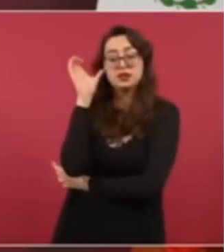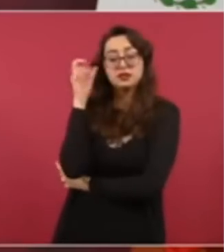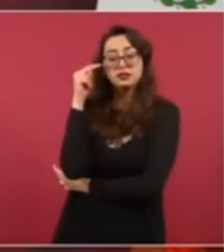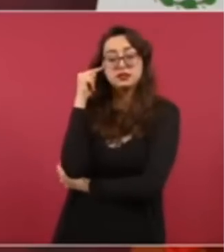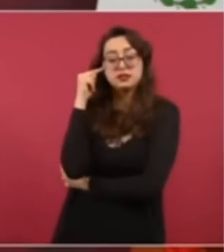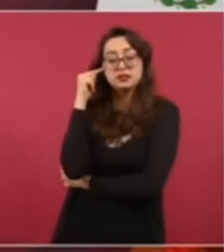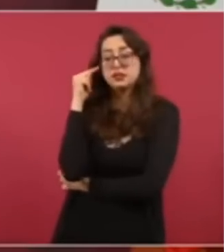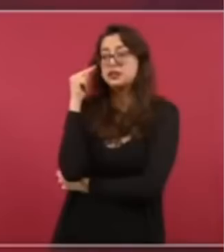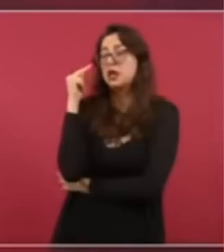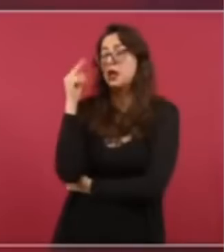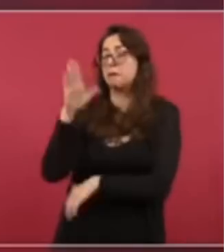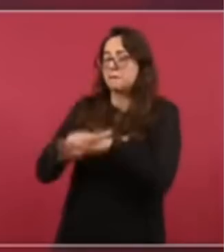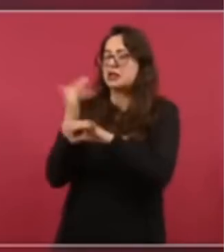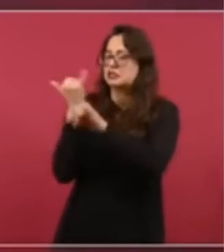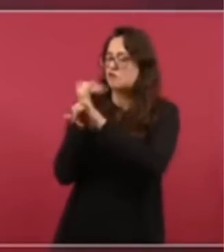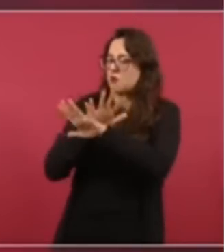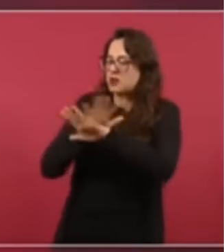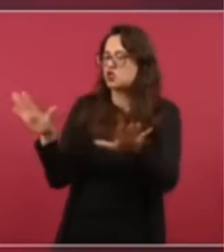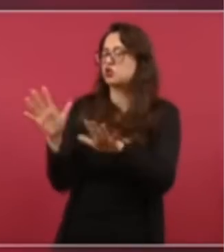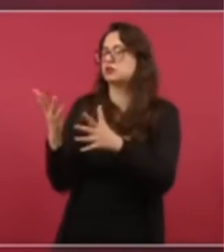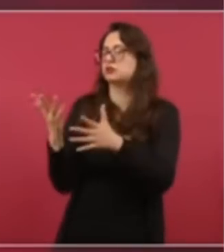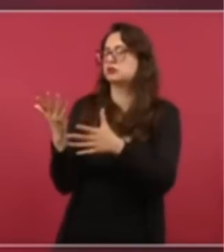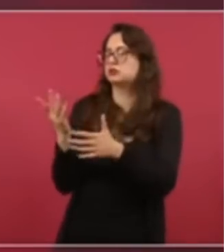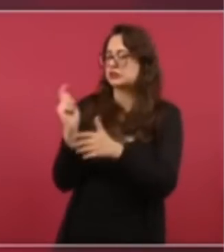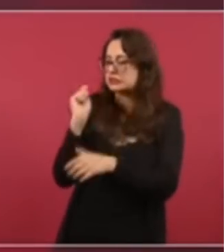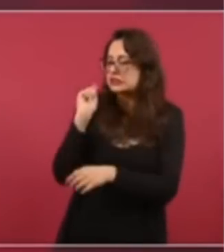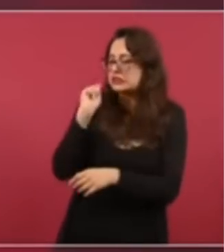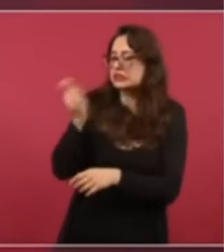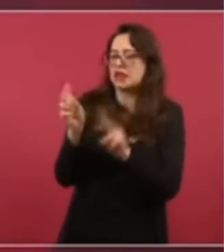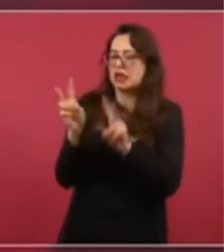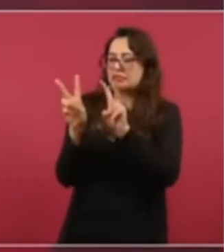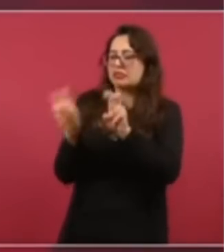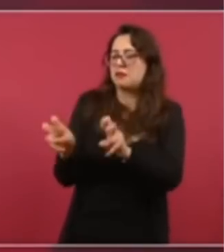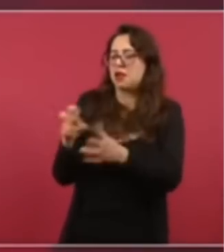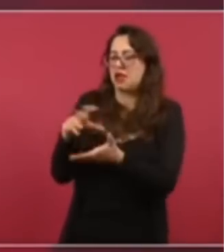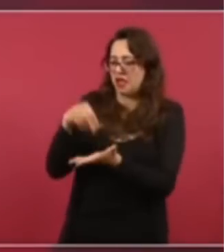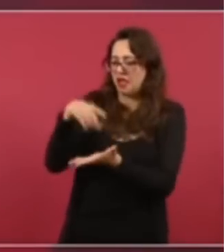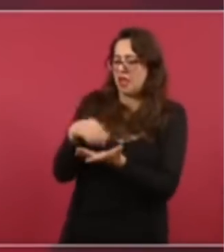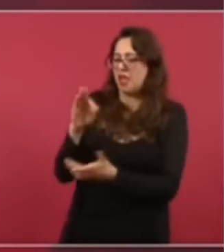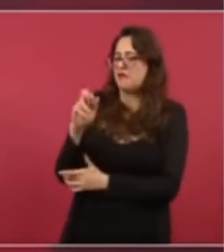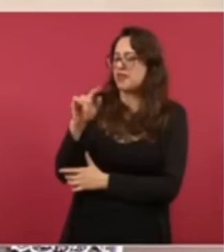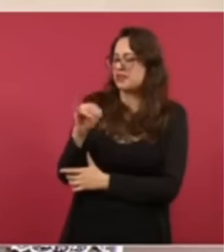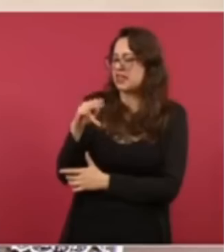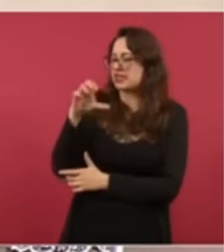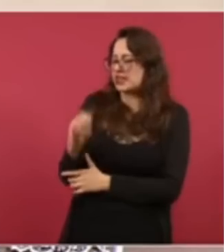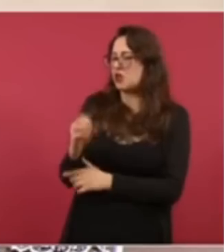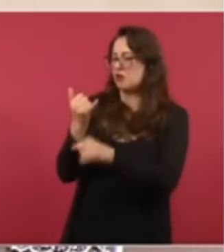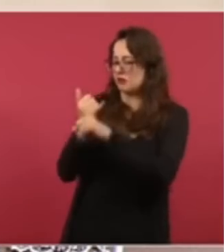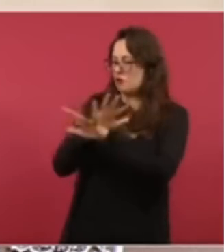que nos informara sobre la importación de fentanilo,